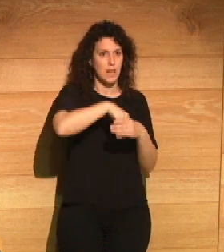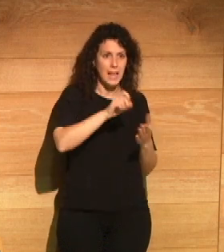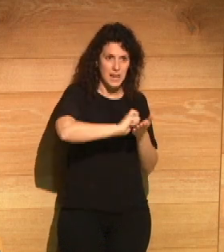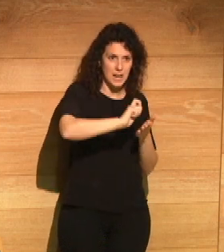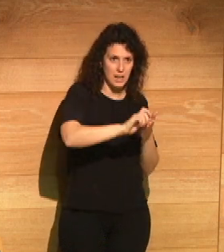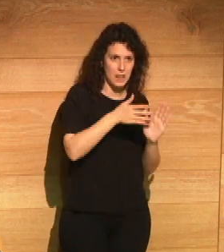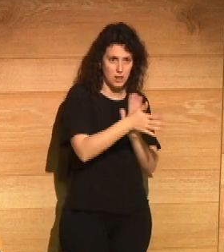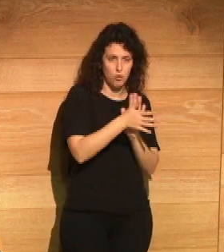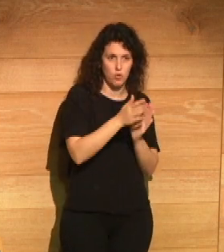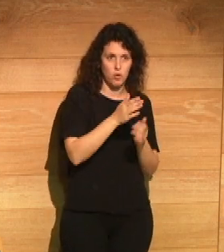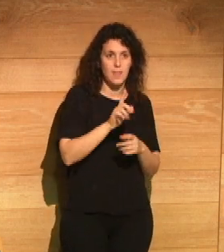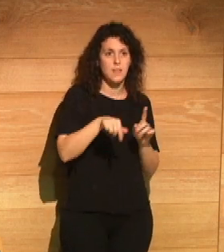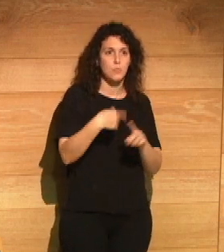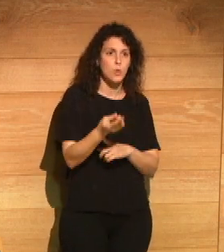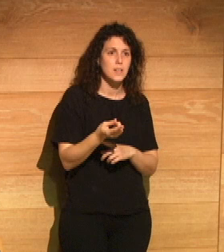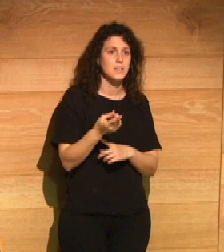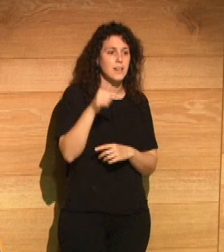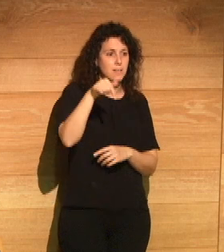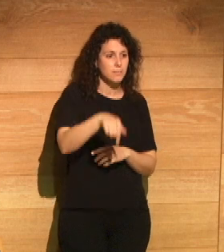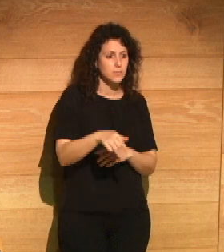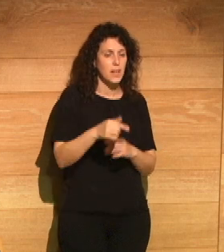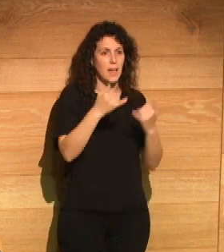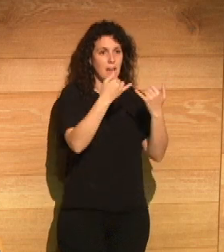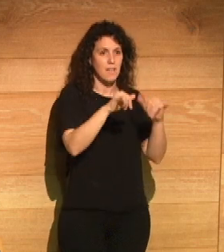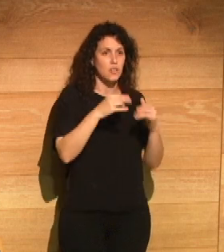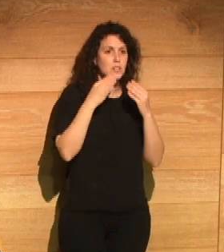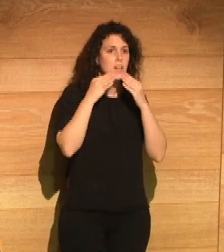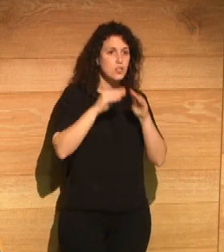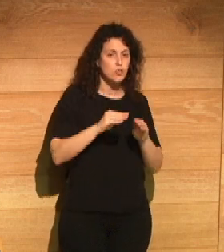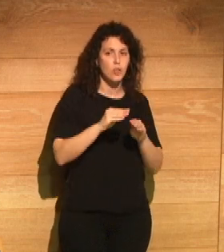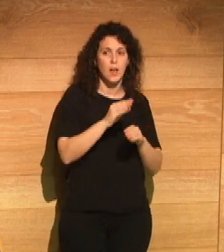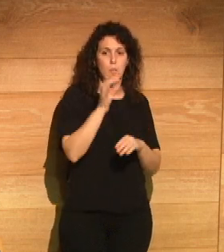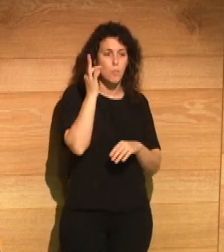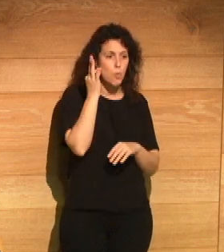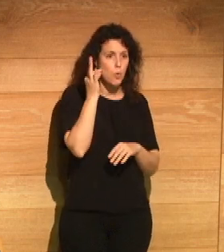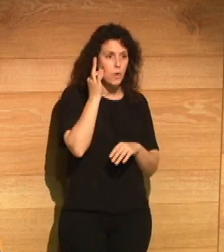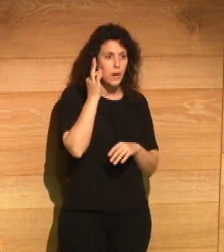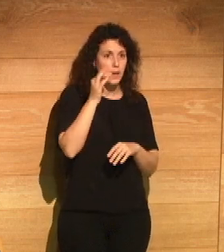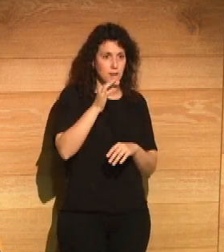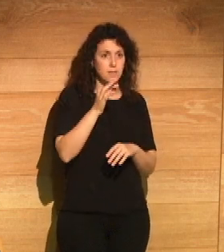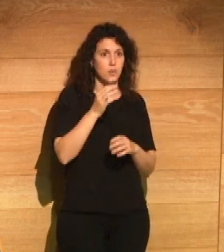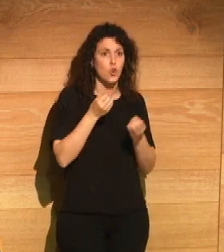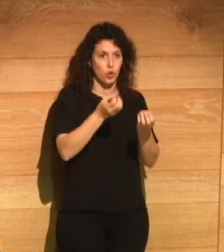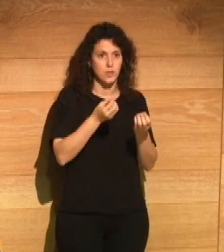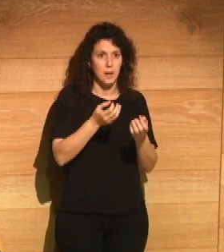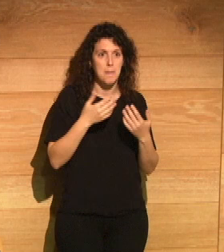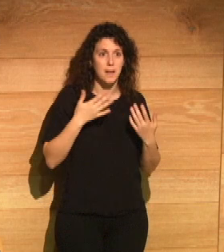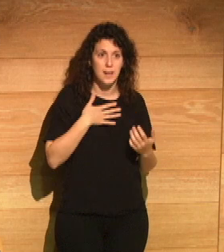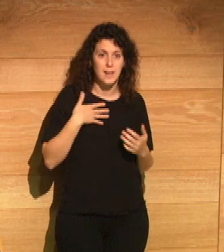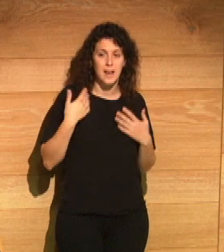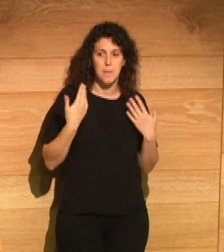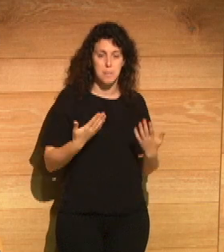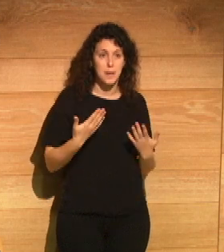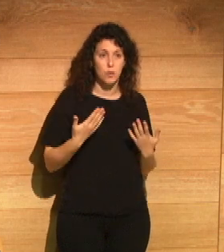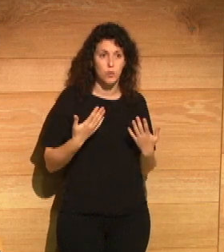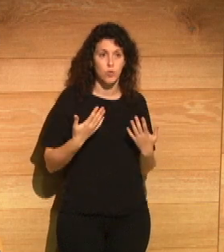yo trataba de ir hacia adelante a contar los eventos de la historia que le iban a pasar a esta mujer Claudia, pero me interesaba cada vez